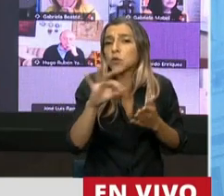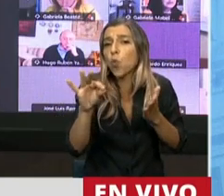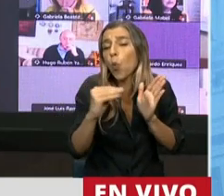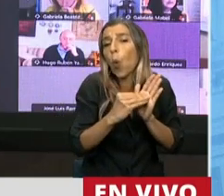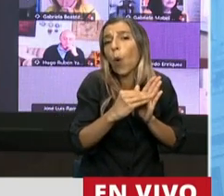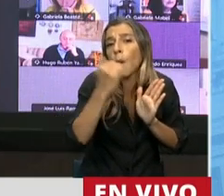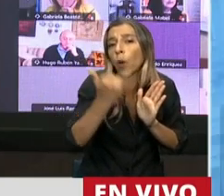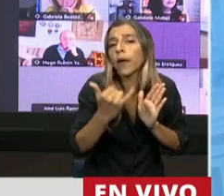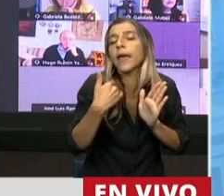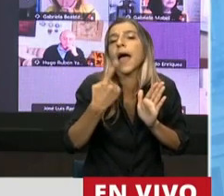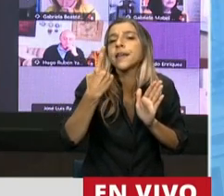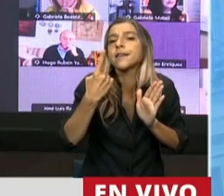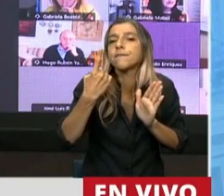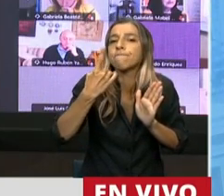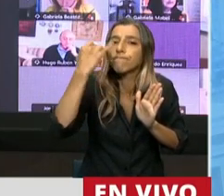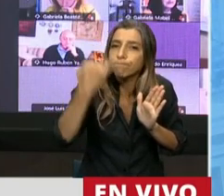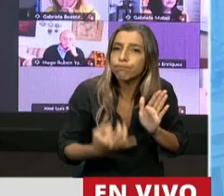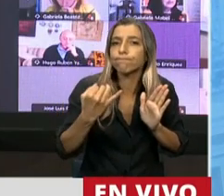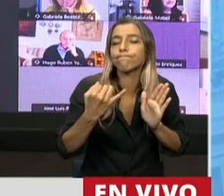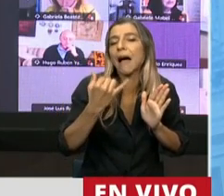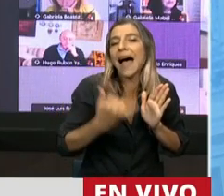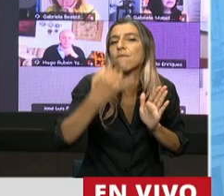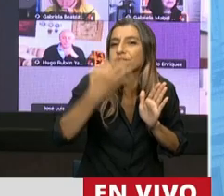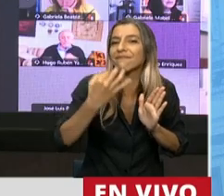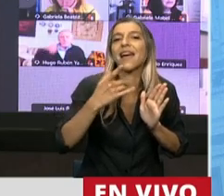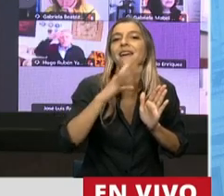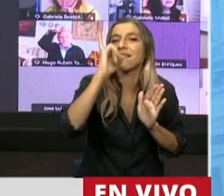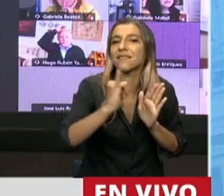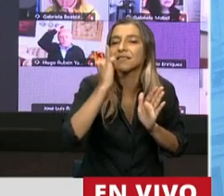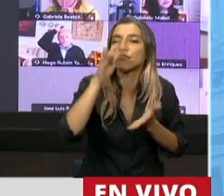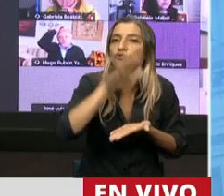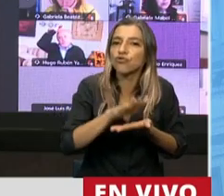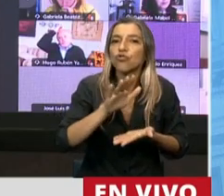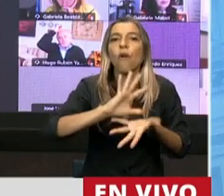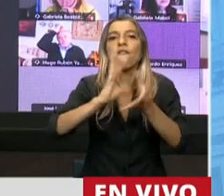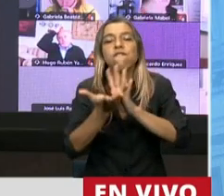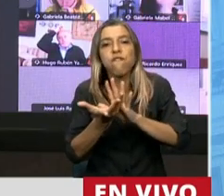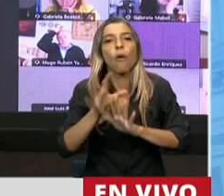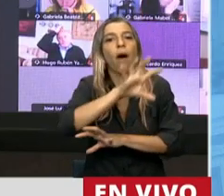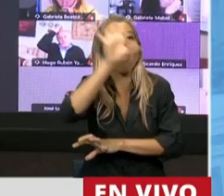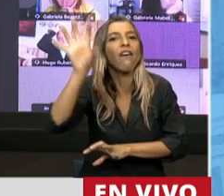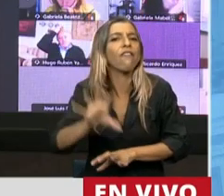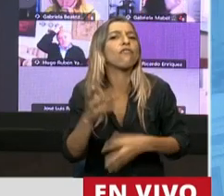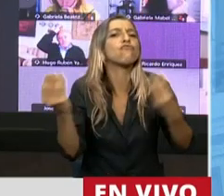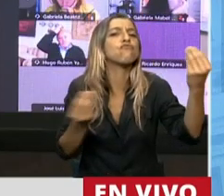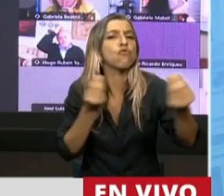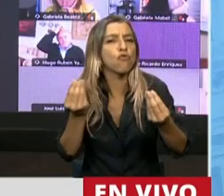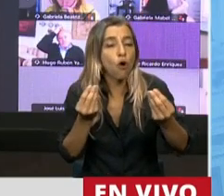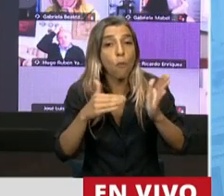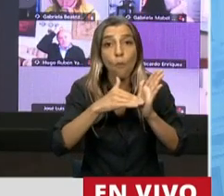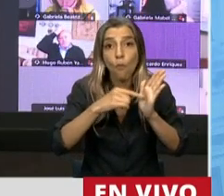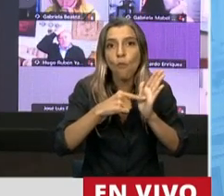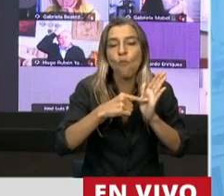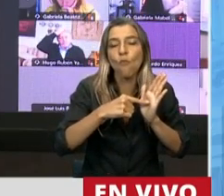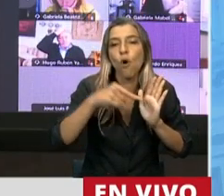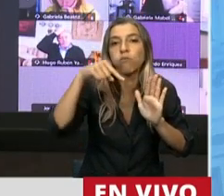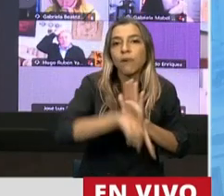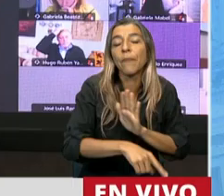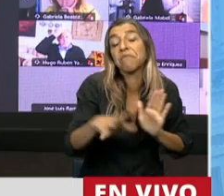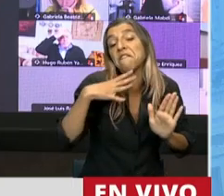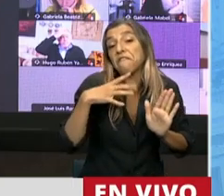contiene una medida concreta que nos hace pensar que se piensa en federalismo, pero que le falta el tiempo en el que se